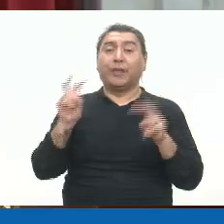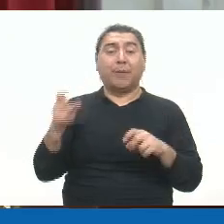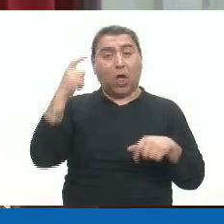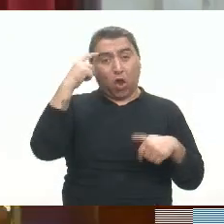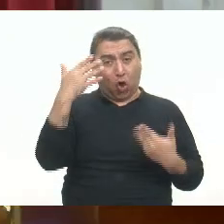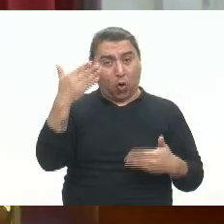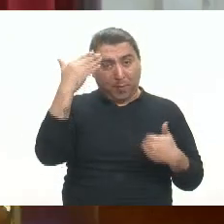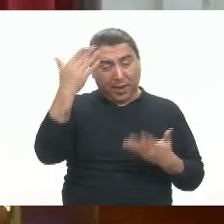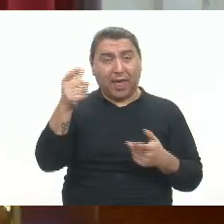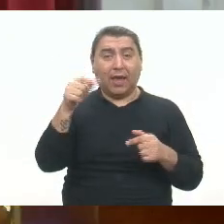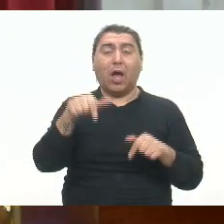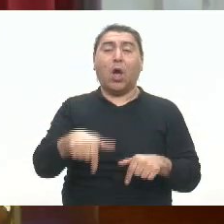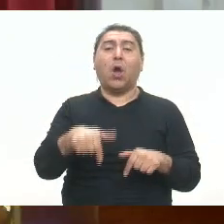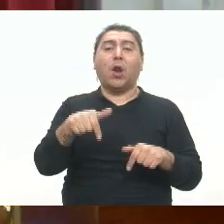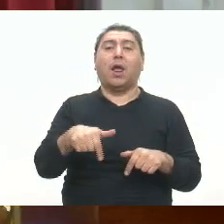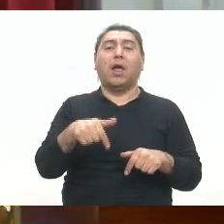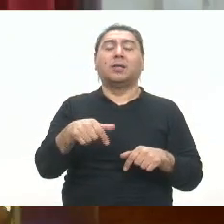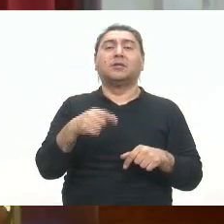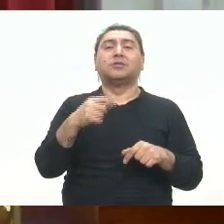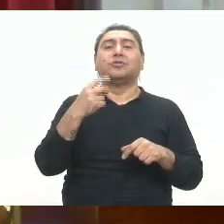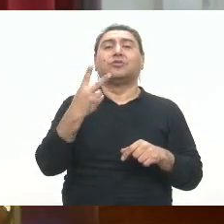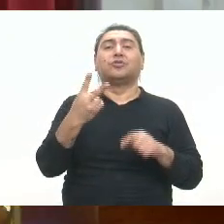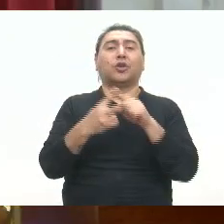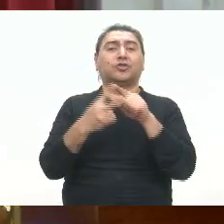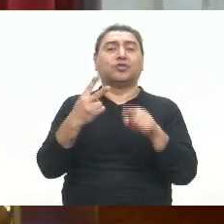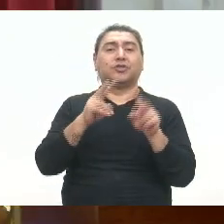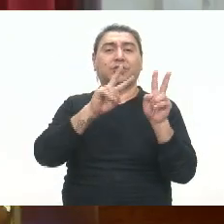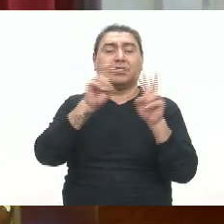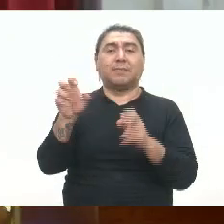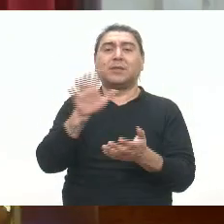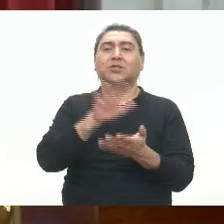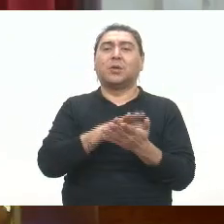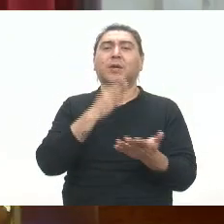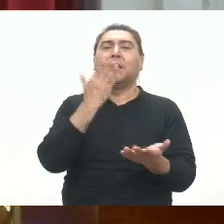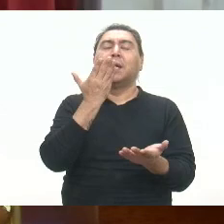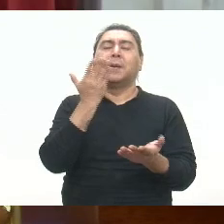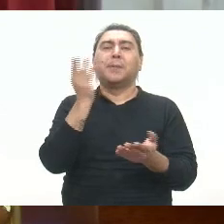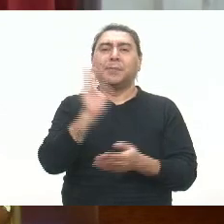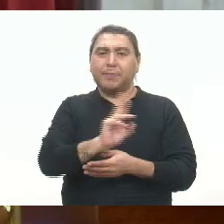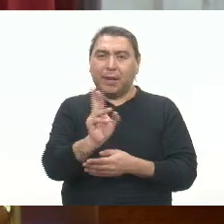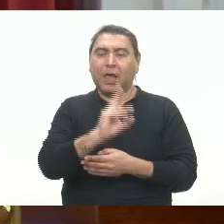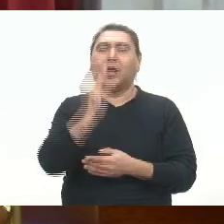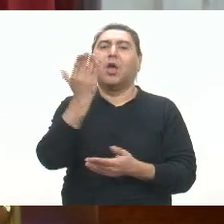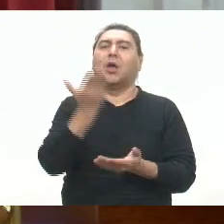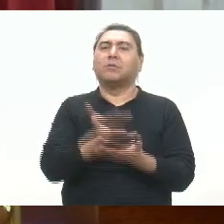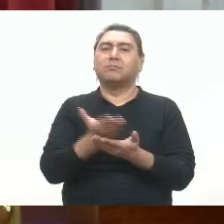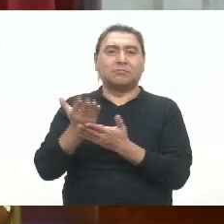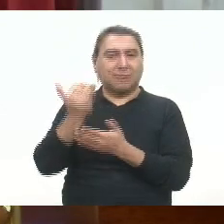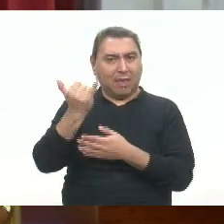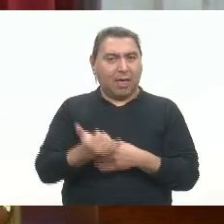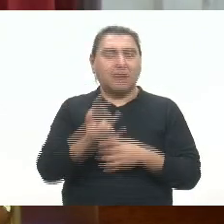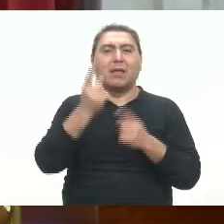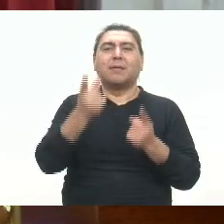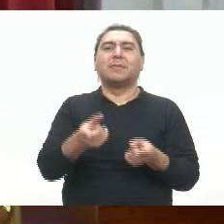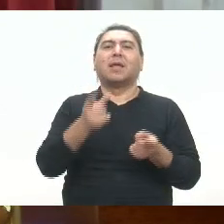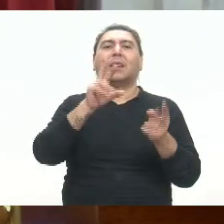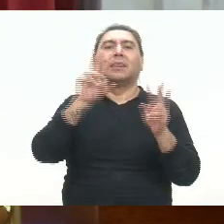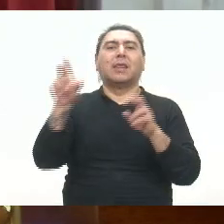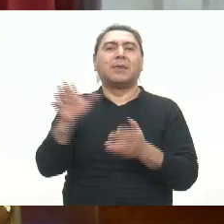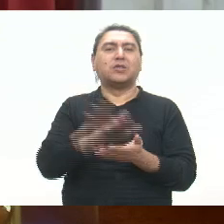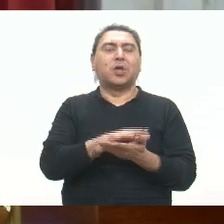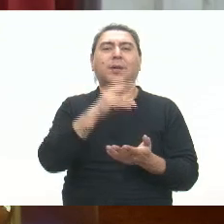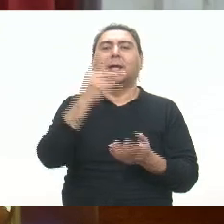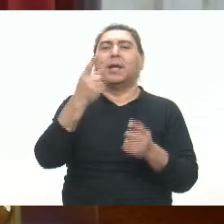homenajes pasamos a dos cuestiones de privilegio que tenemos para la cuestión de privilegio